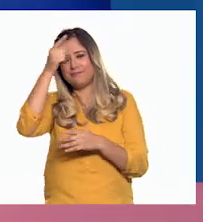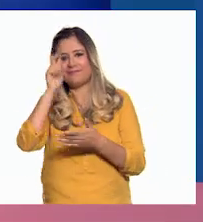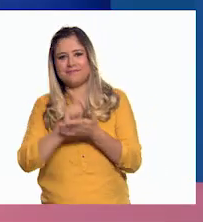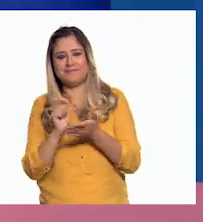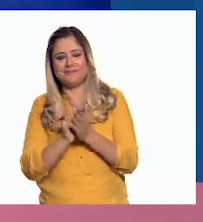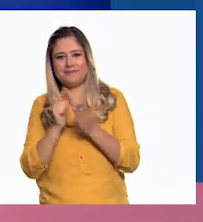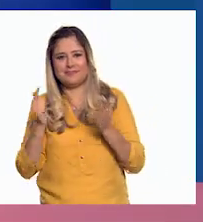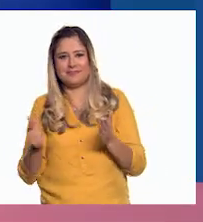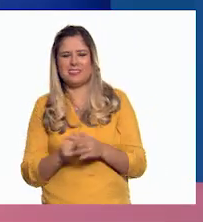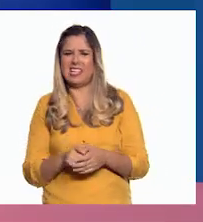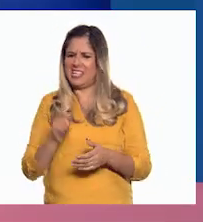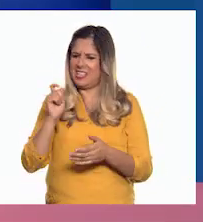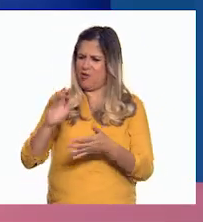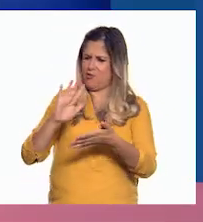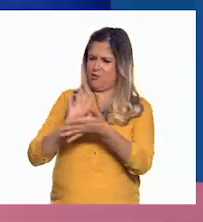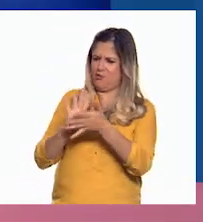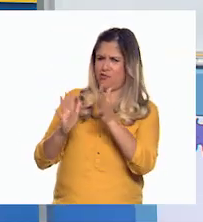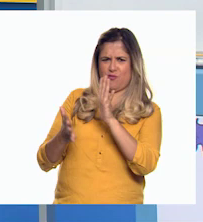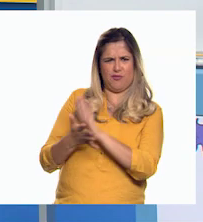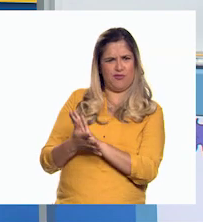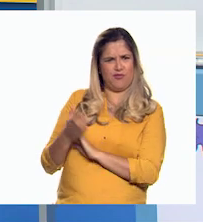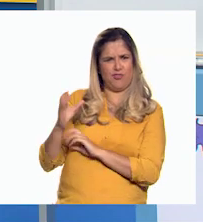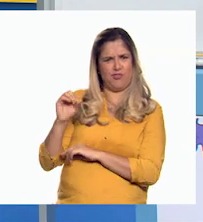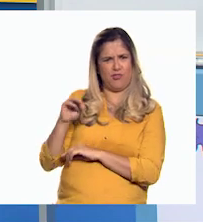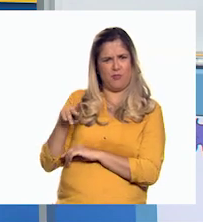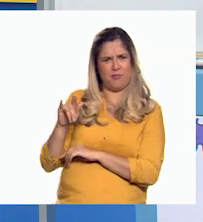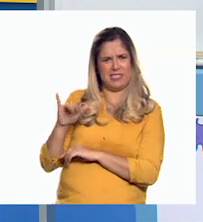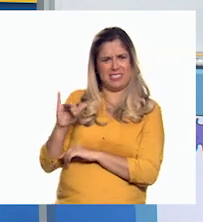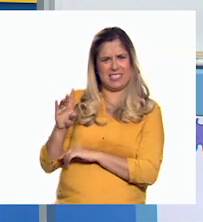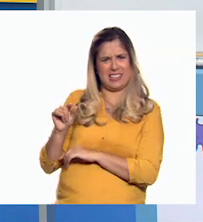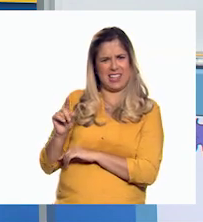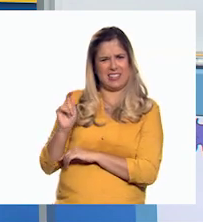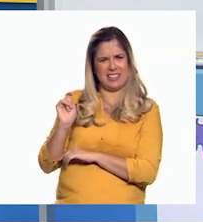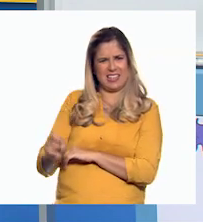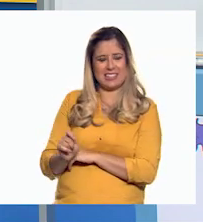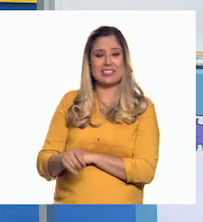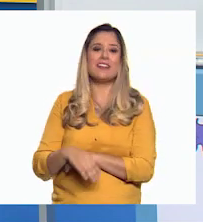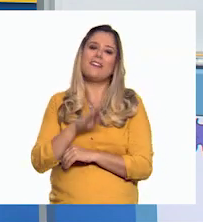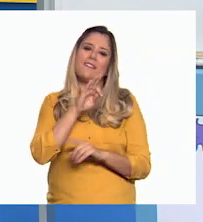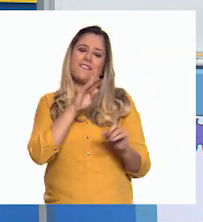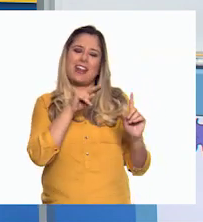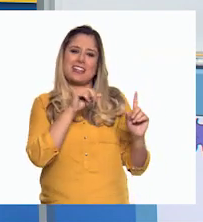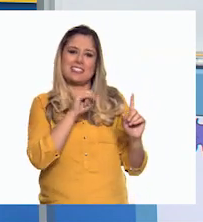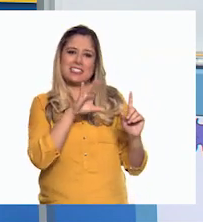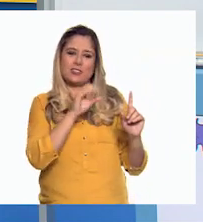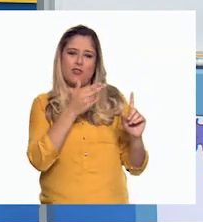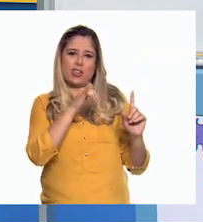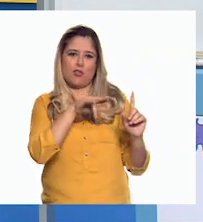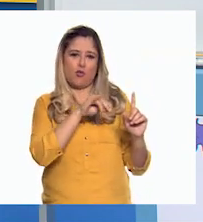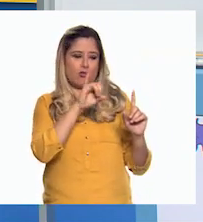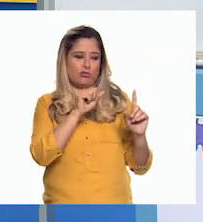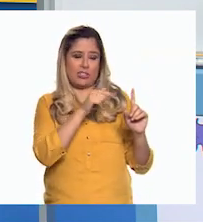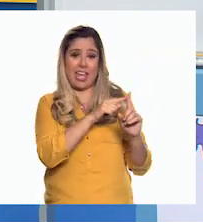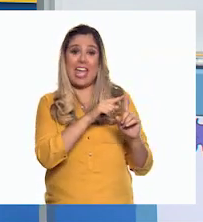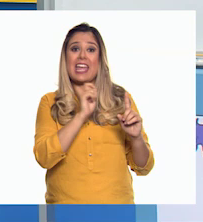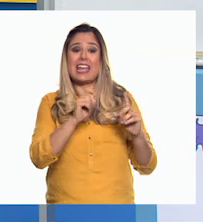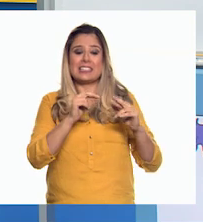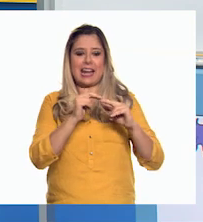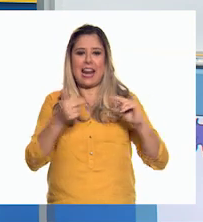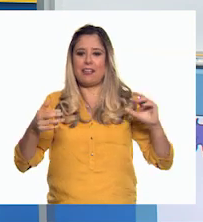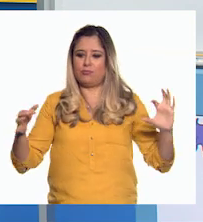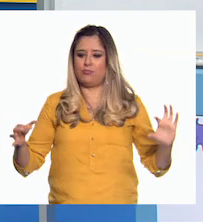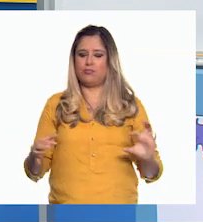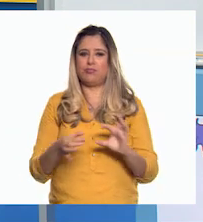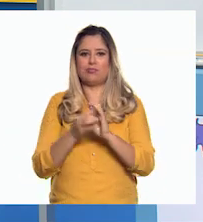¿Cómo que complicidad, maestra? Sí, Raulito, eso quiere decir que Francisco Hinojosa establece una relación con sus